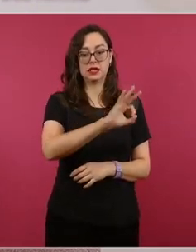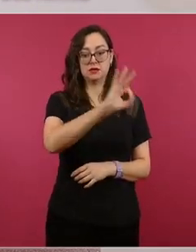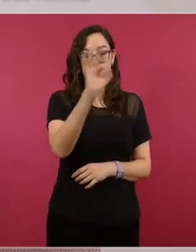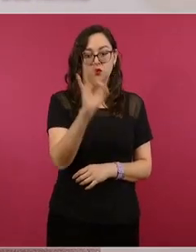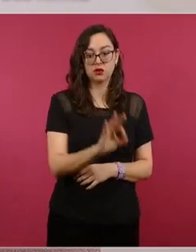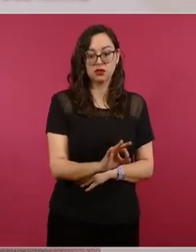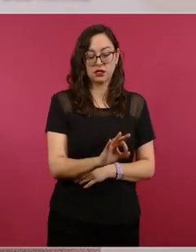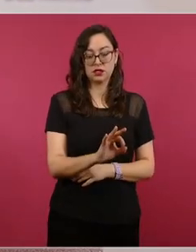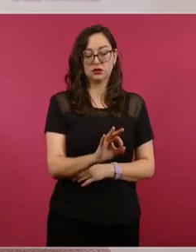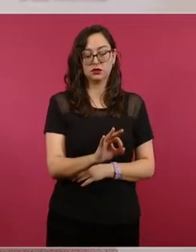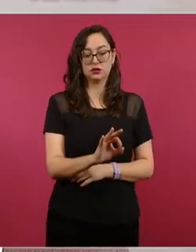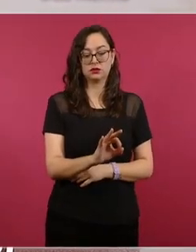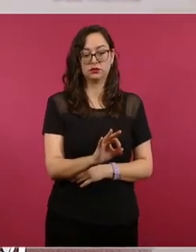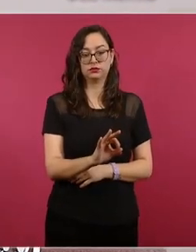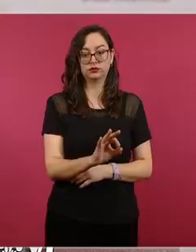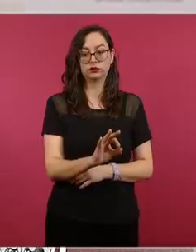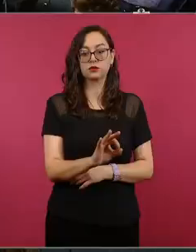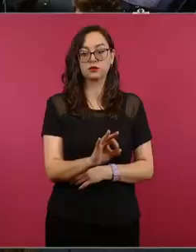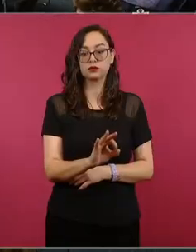las 6.